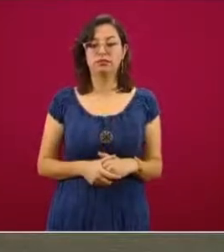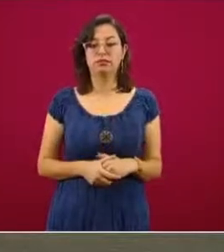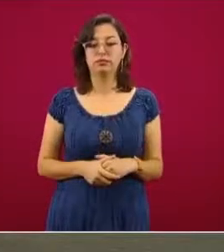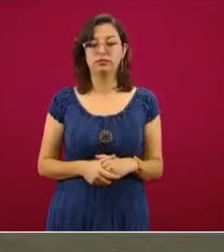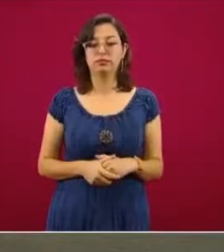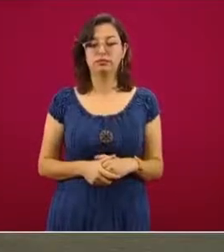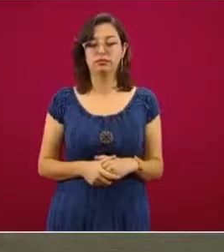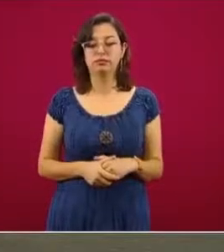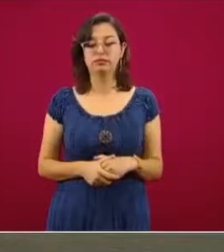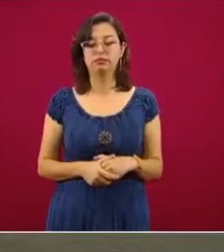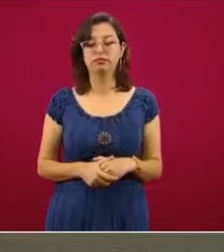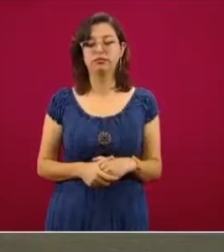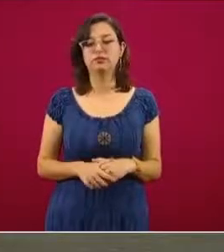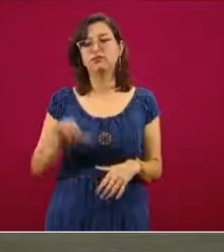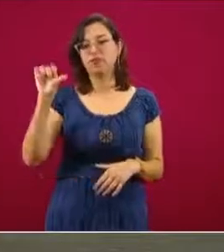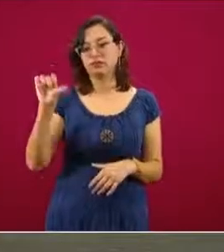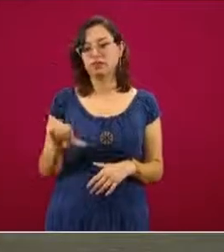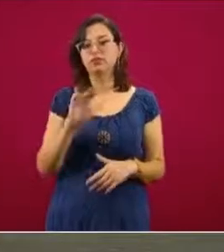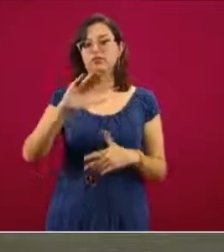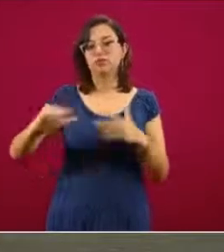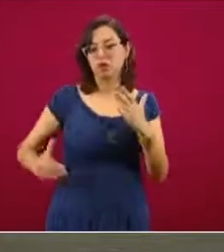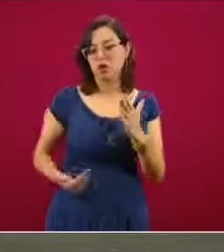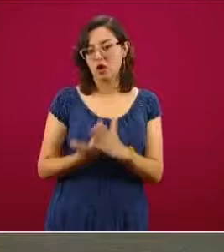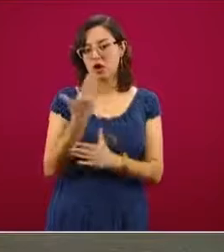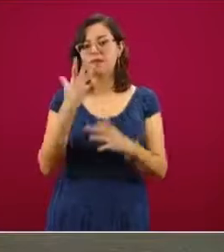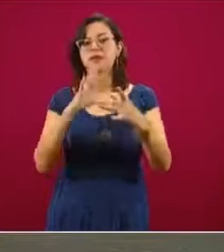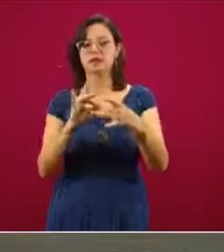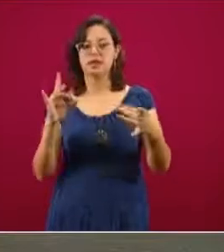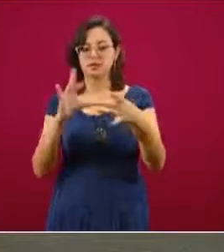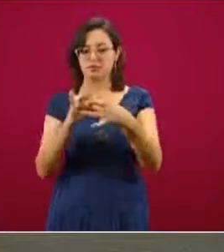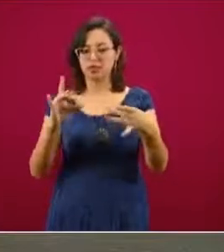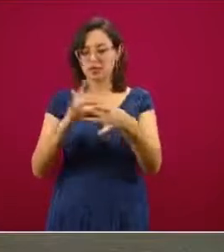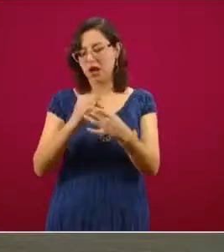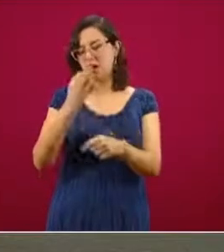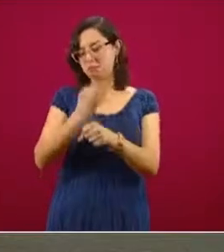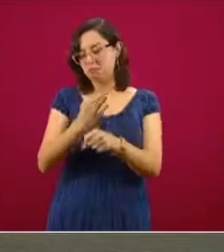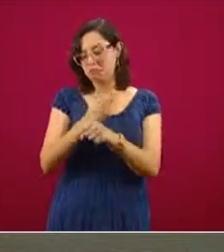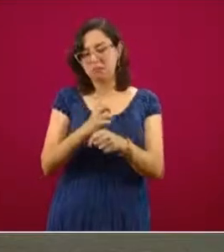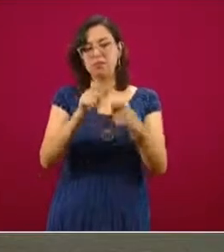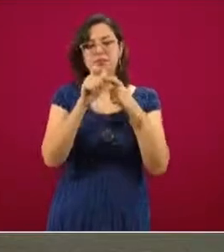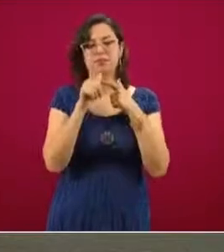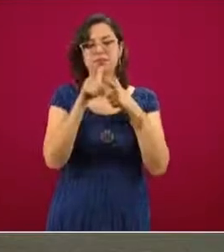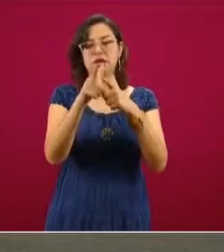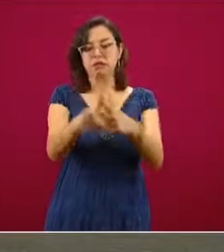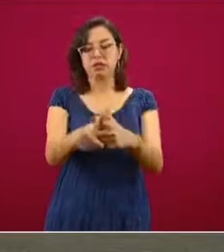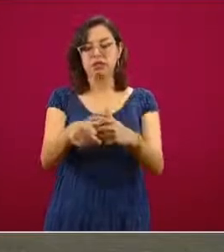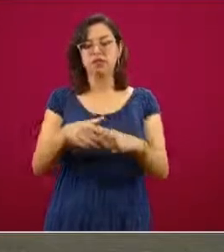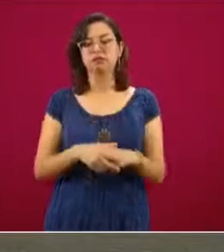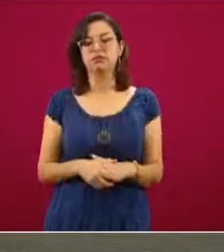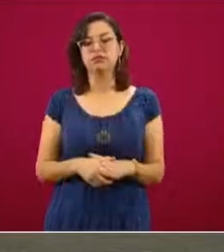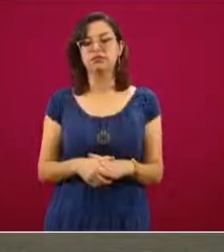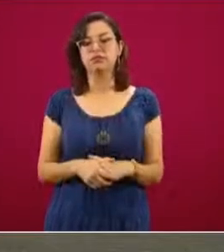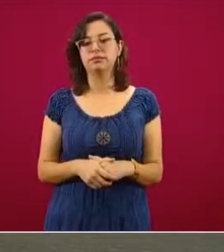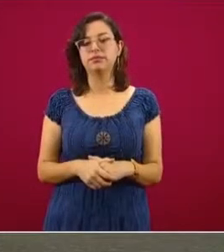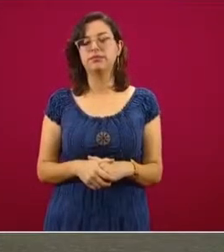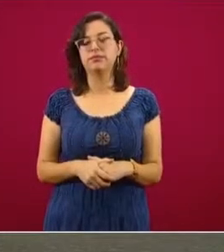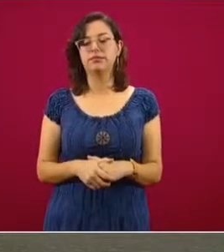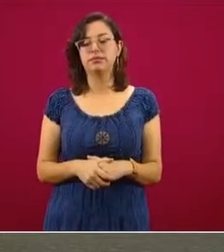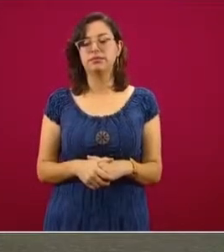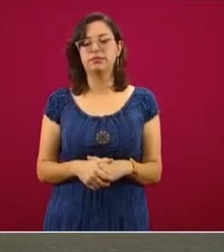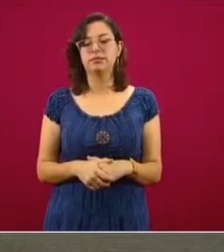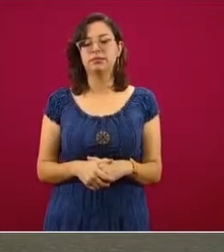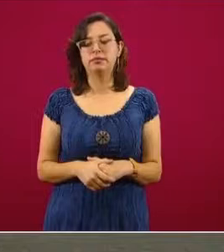es continuidad de lo que esta mañana conversábamos en la presentación de la conferencia matutina del